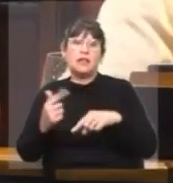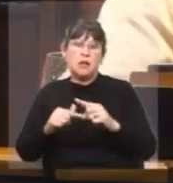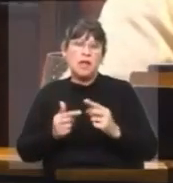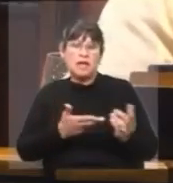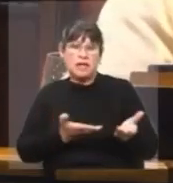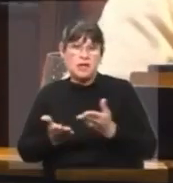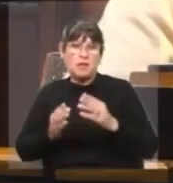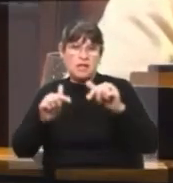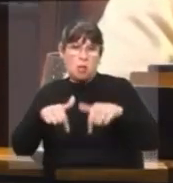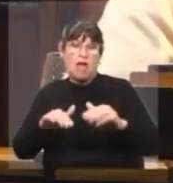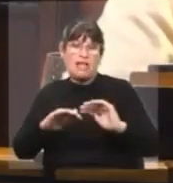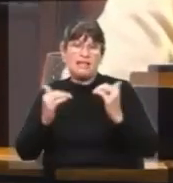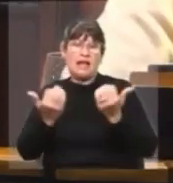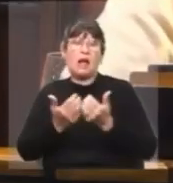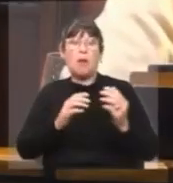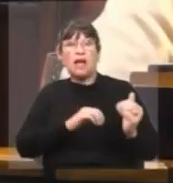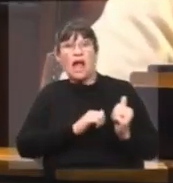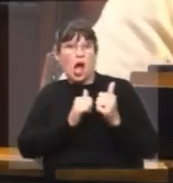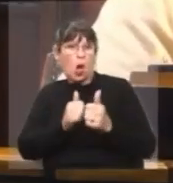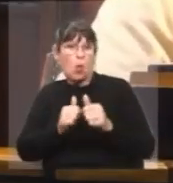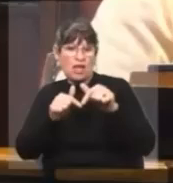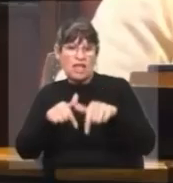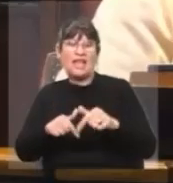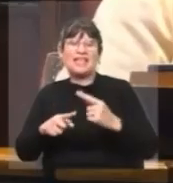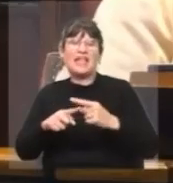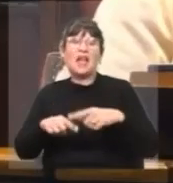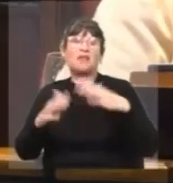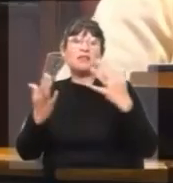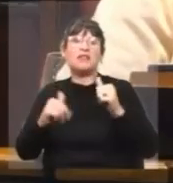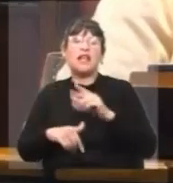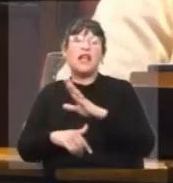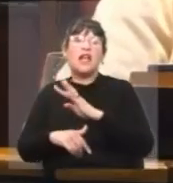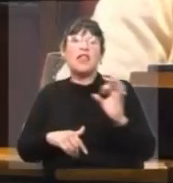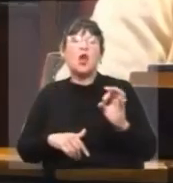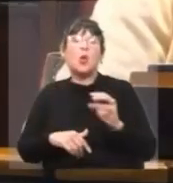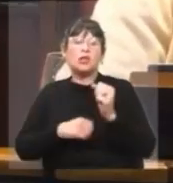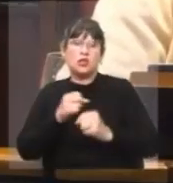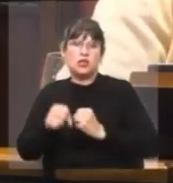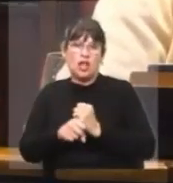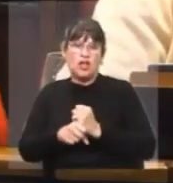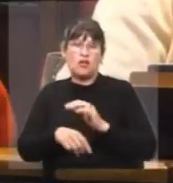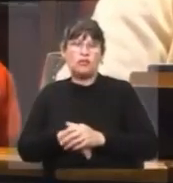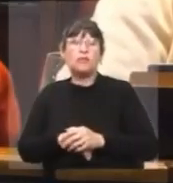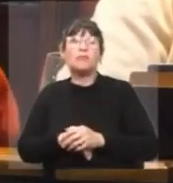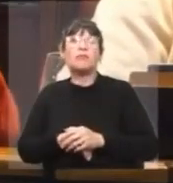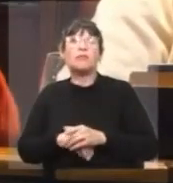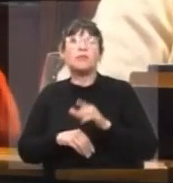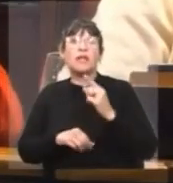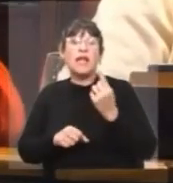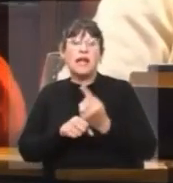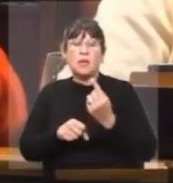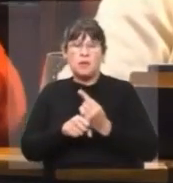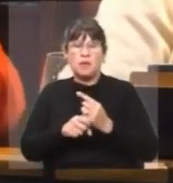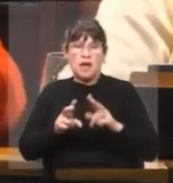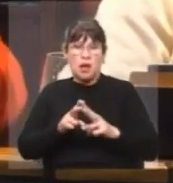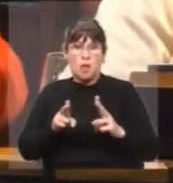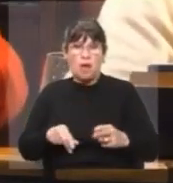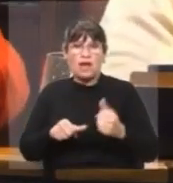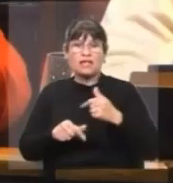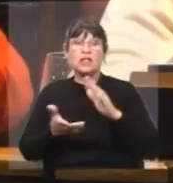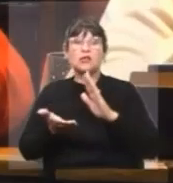a esta cámara a acompañarnos en estas celebraciones de los 400 años señora presidenta la primera parte